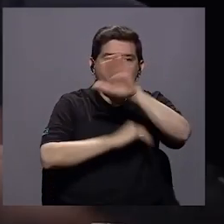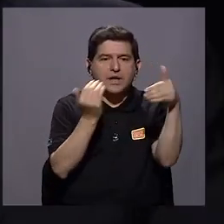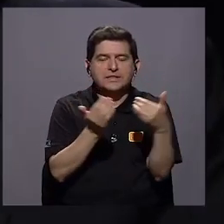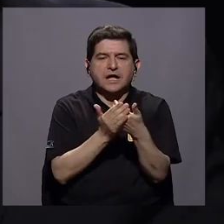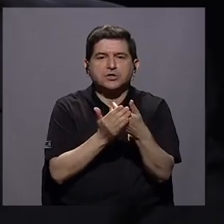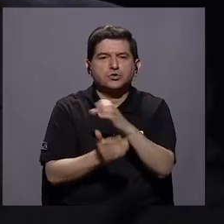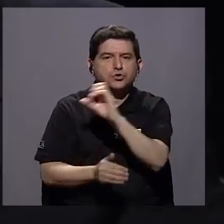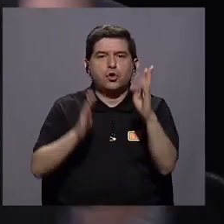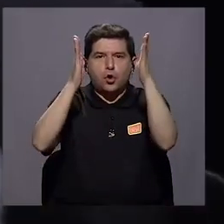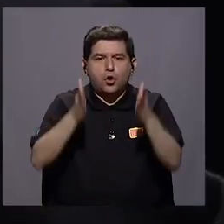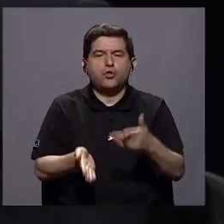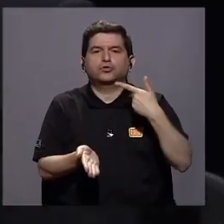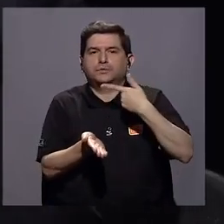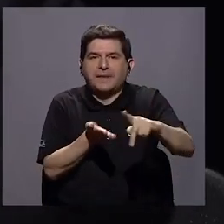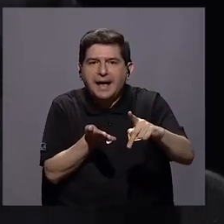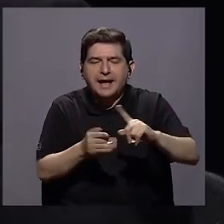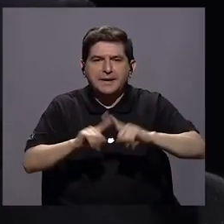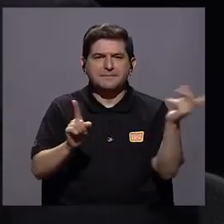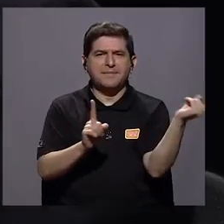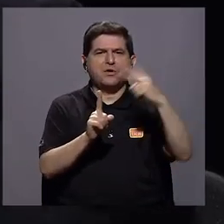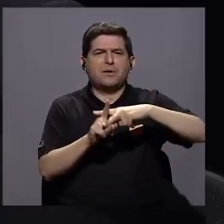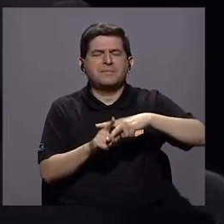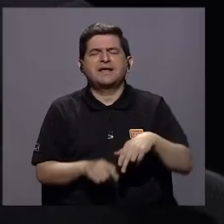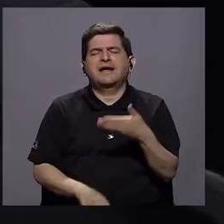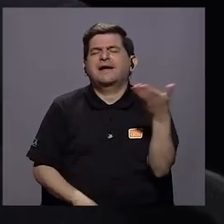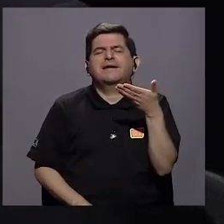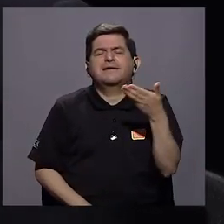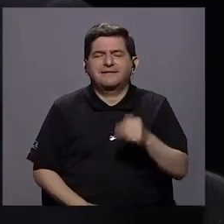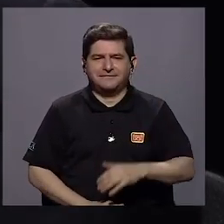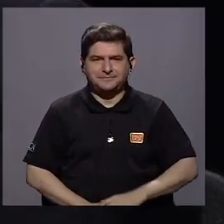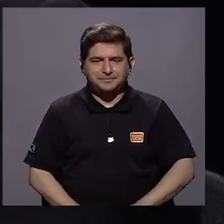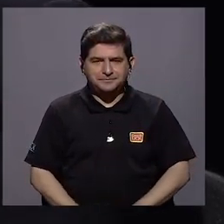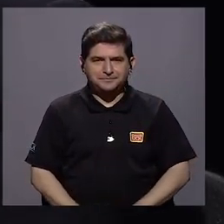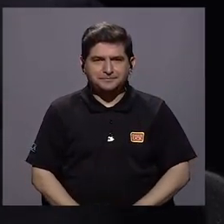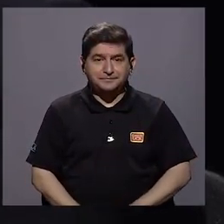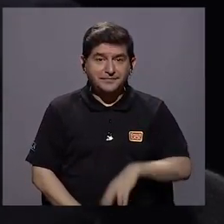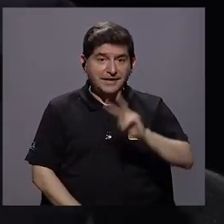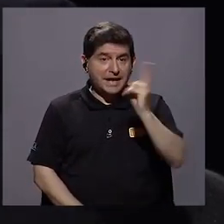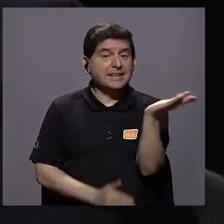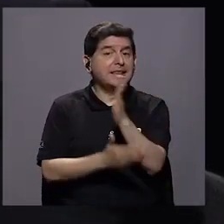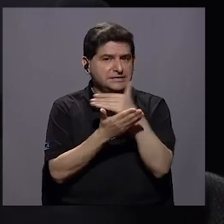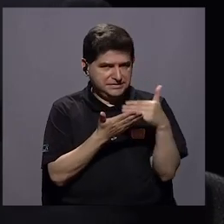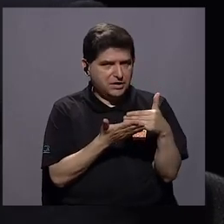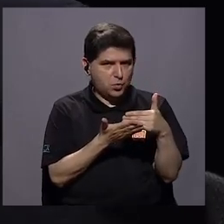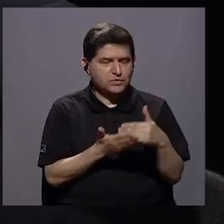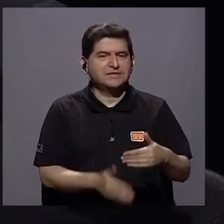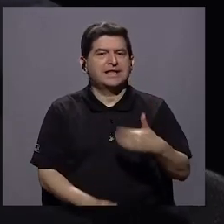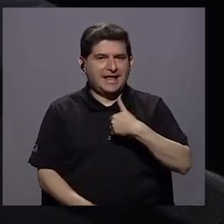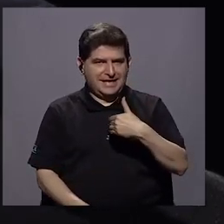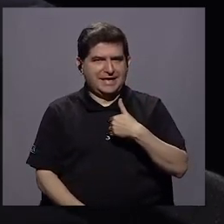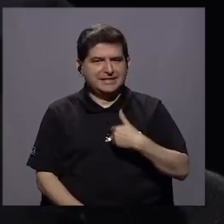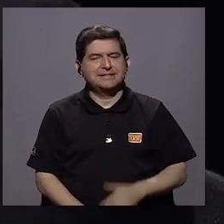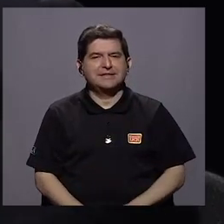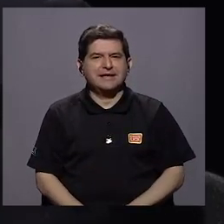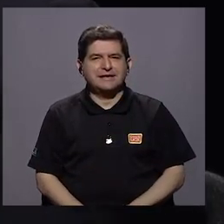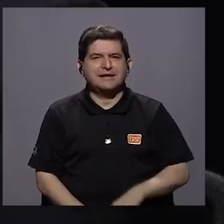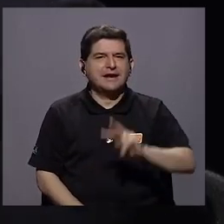a todos los costarricenses. Pero ¿sobre qué nos aplican ese 0.50%? Y esa es la segunda parte, que es donde está